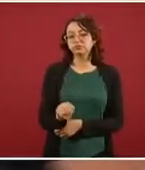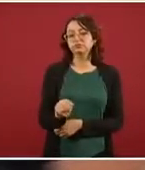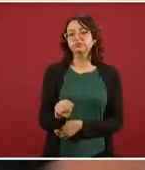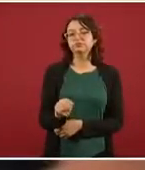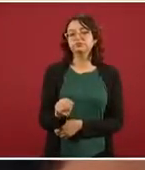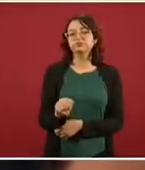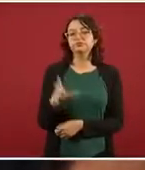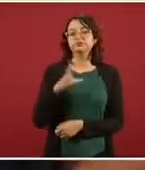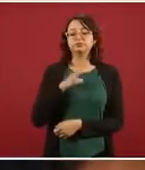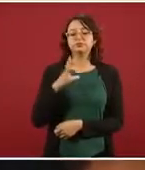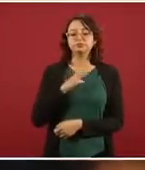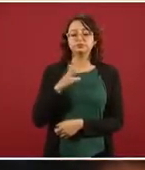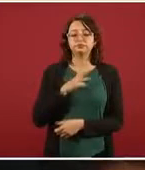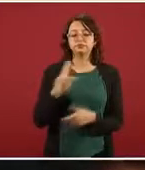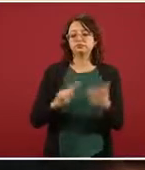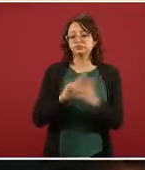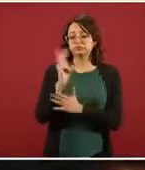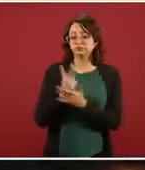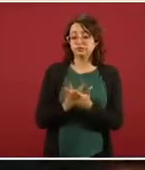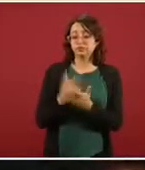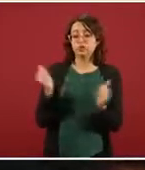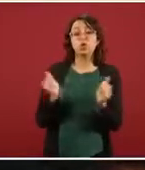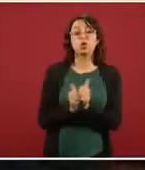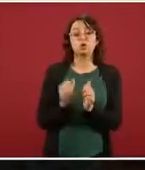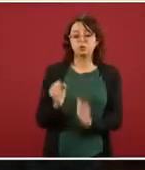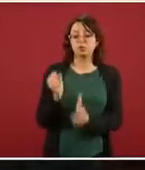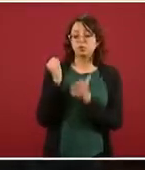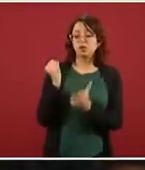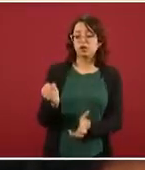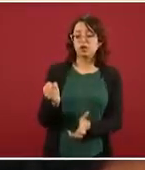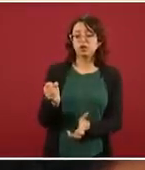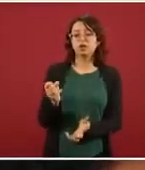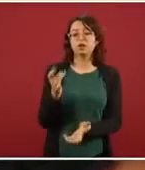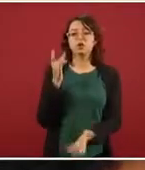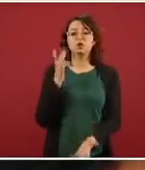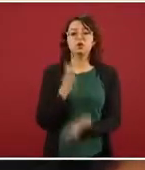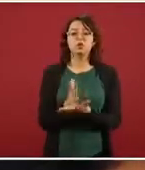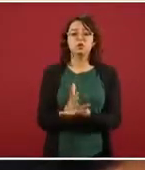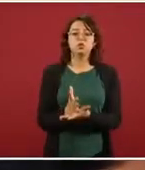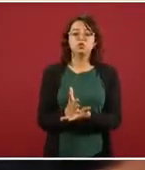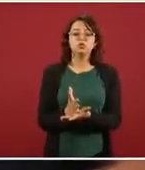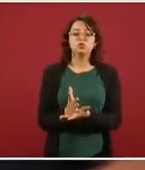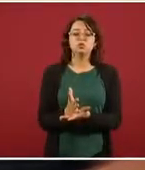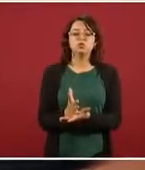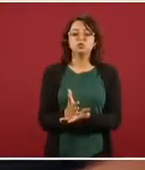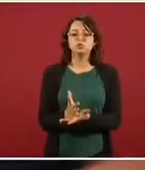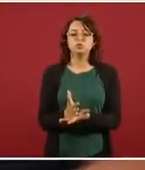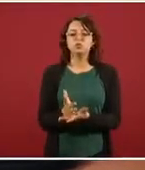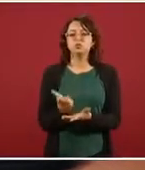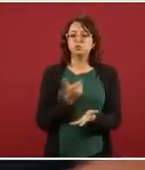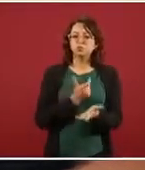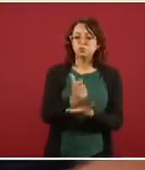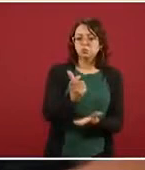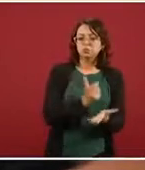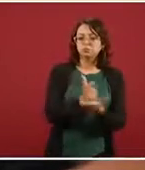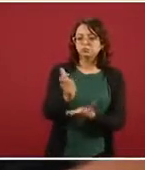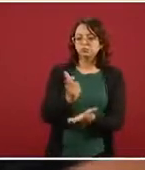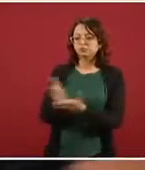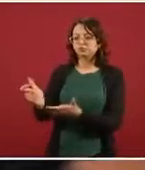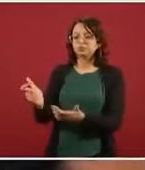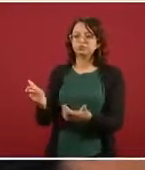algún programa y presupuesto, no solo para darle la atención monetaria a